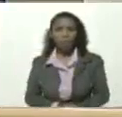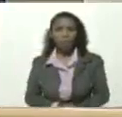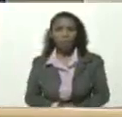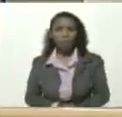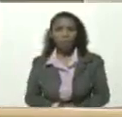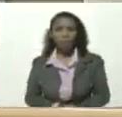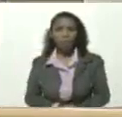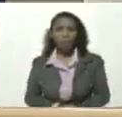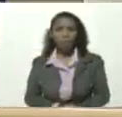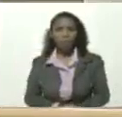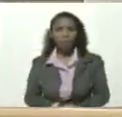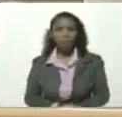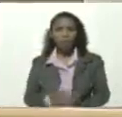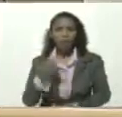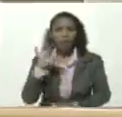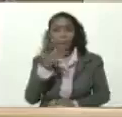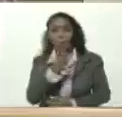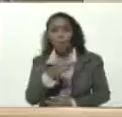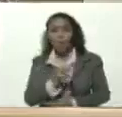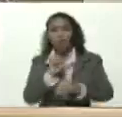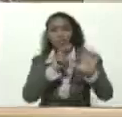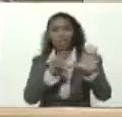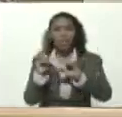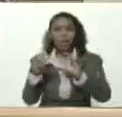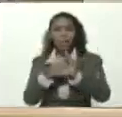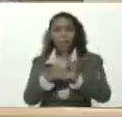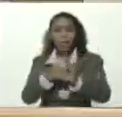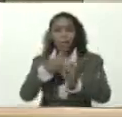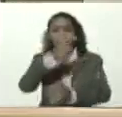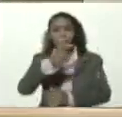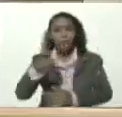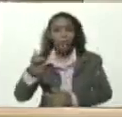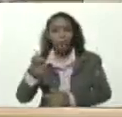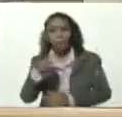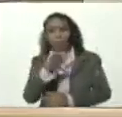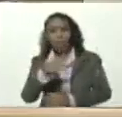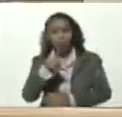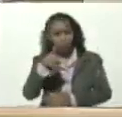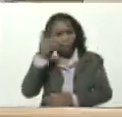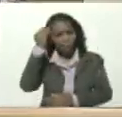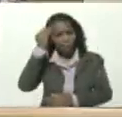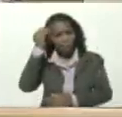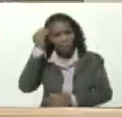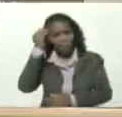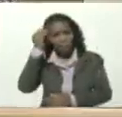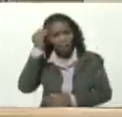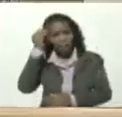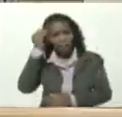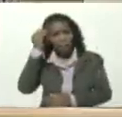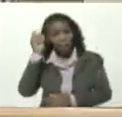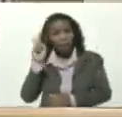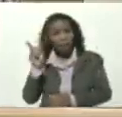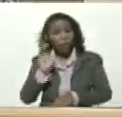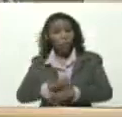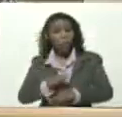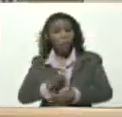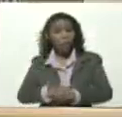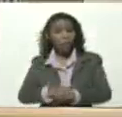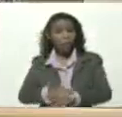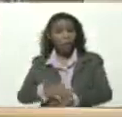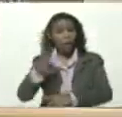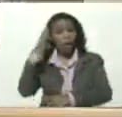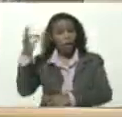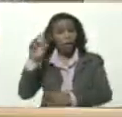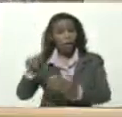Son alrededor de 70.000 candidatos. Se podrán imaginar lo que eso supone para el Consejo